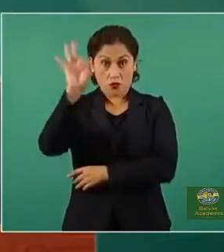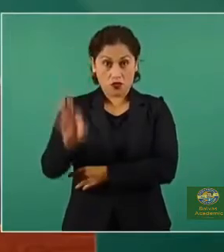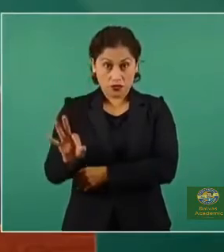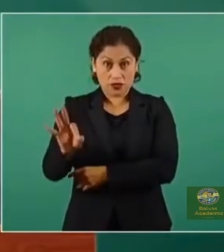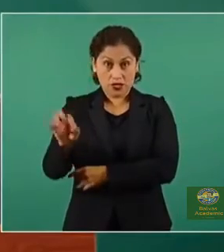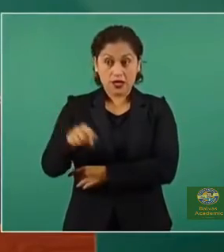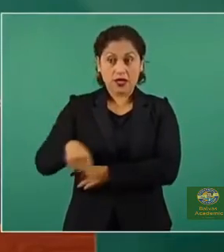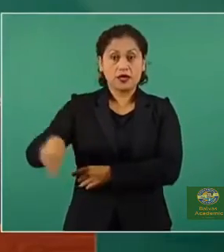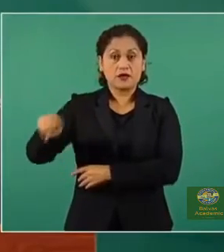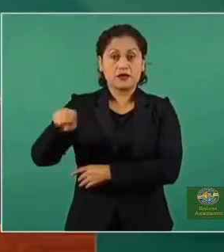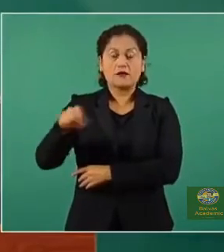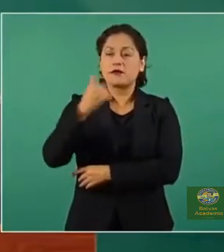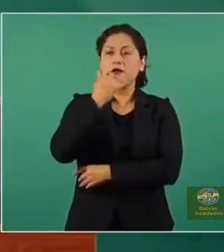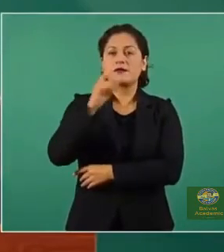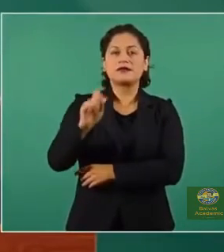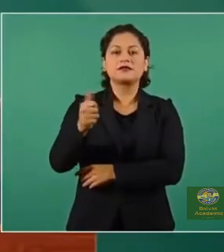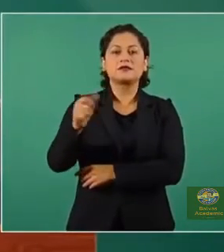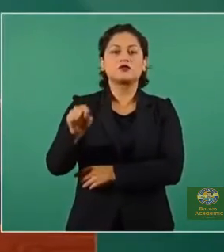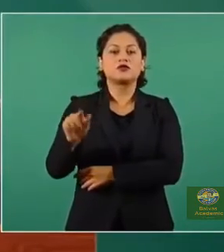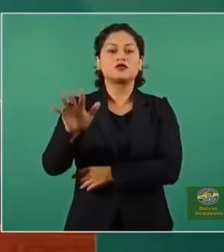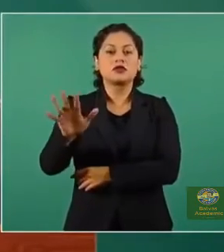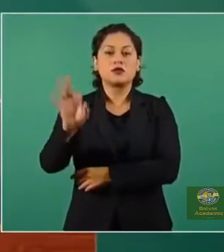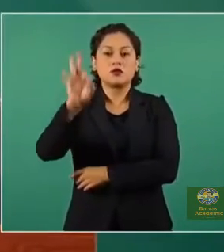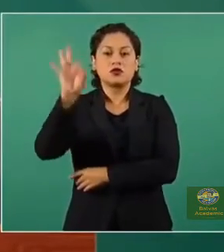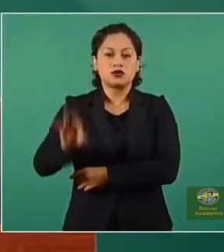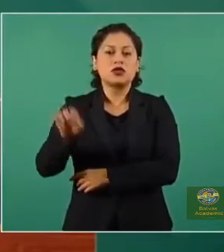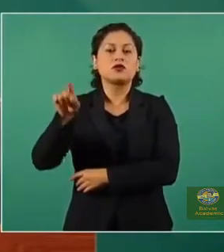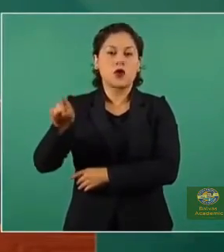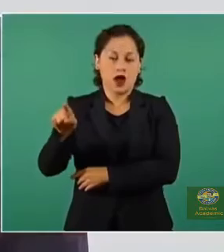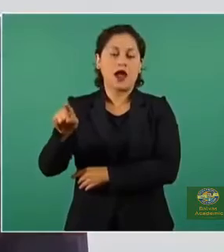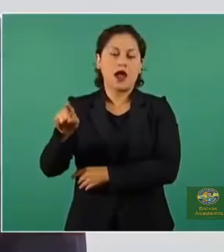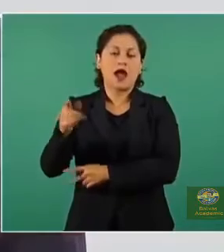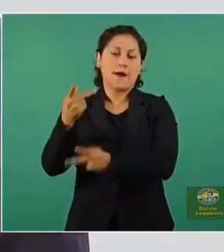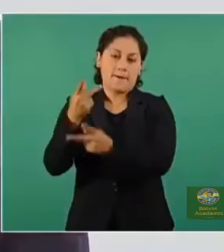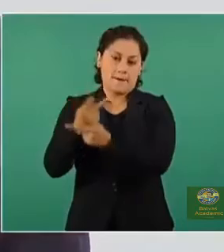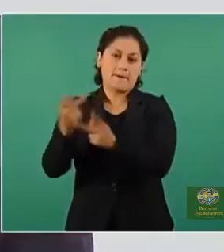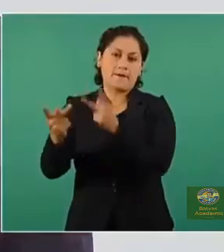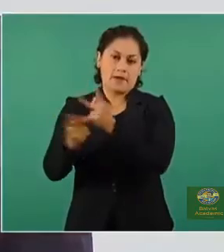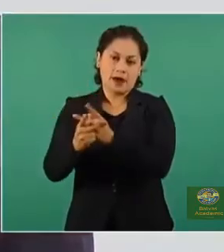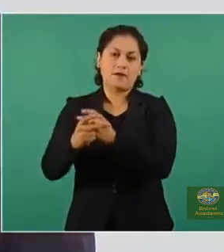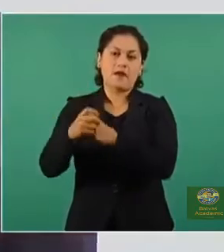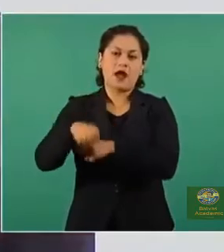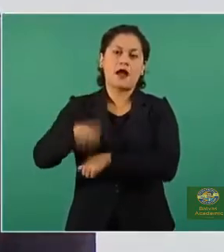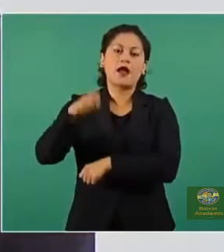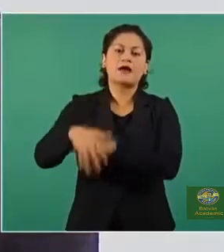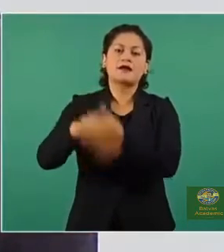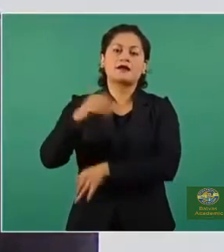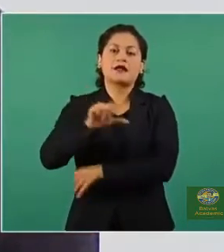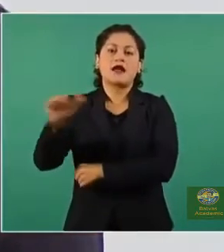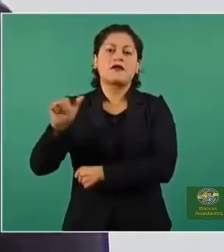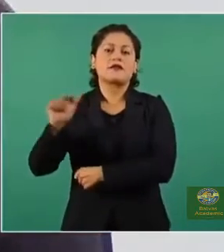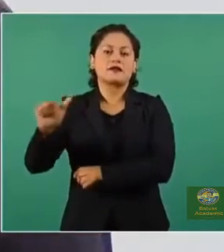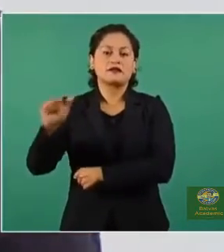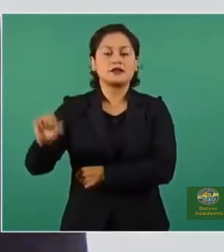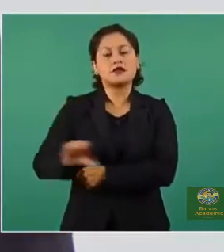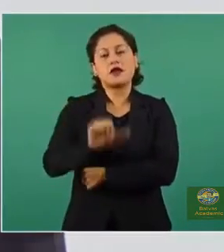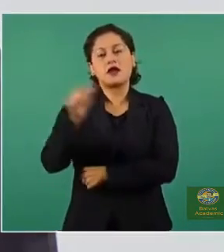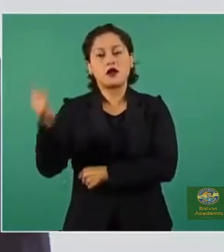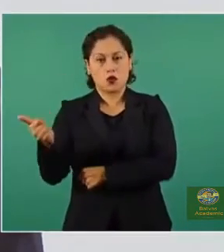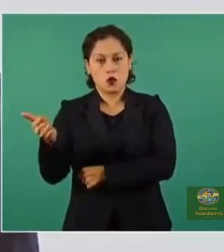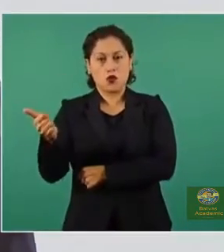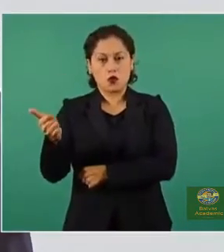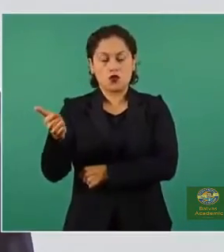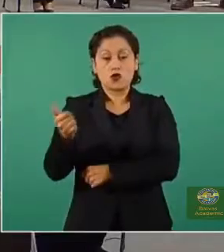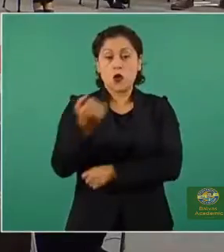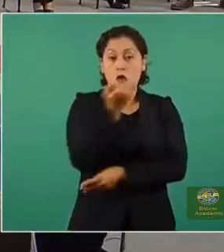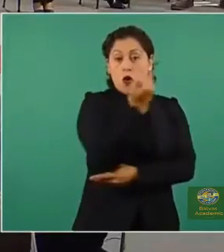28,5%, 26,5% en nivel medio superior, es decir, de 15 a 17, y tuvimos una representación del 3% de niños